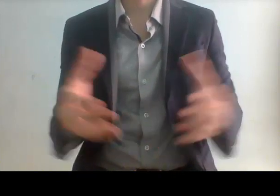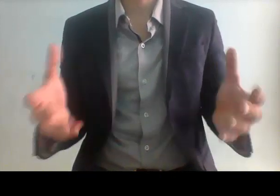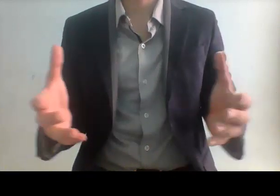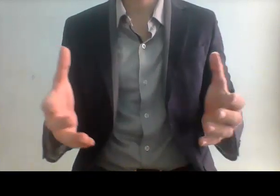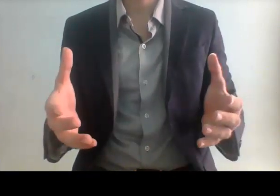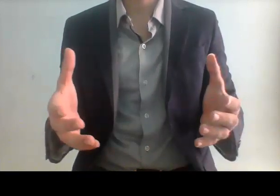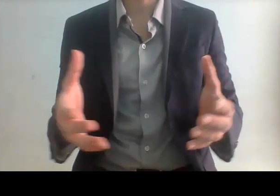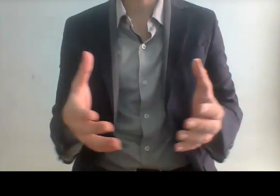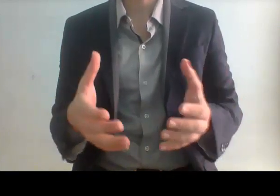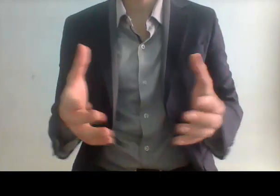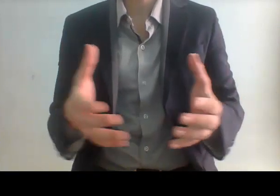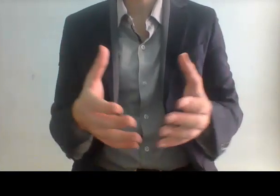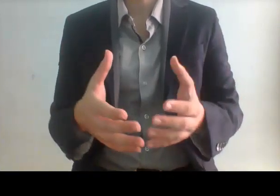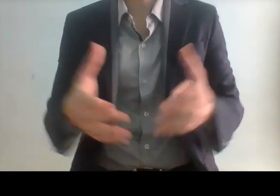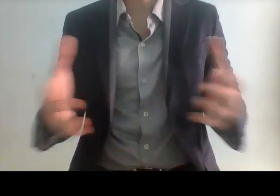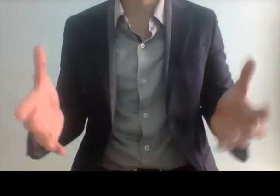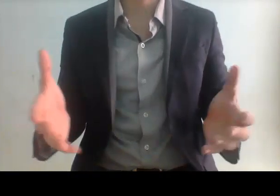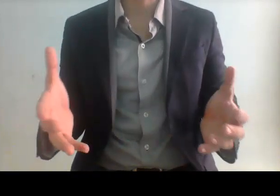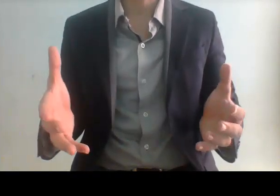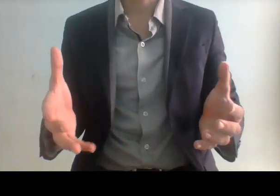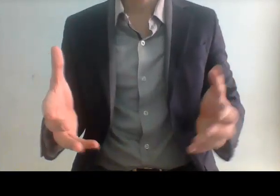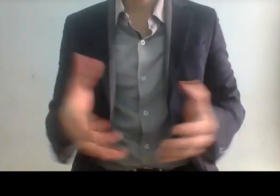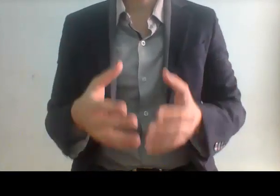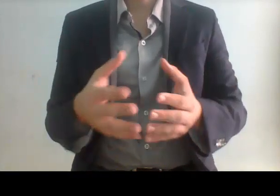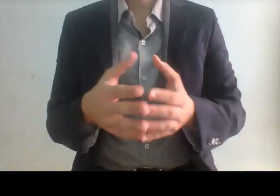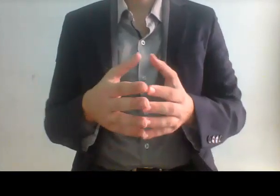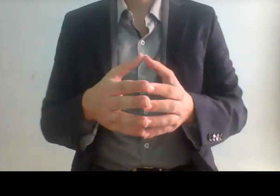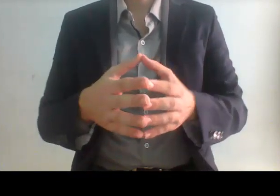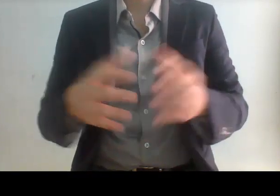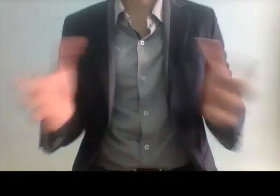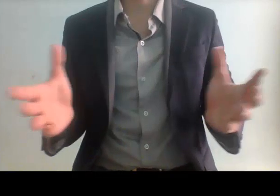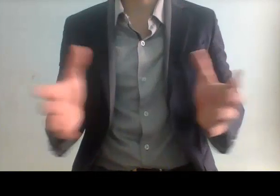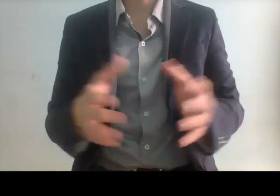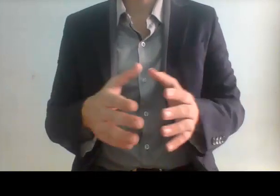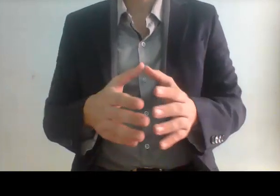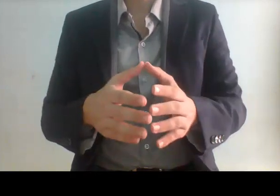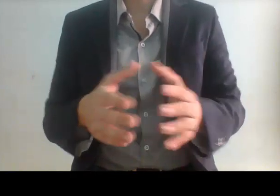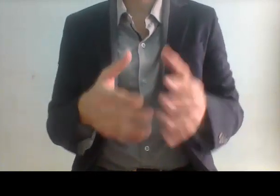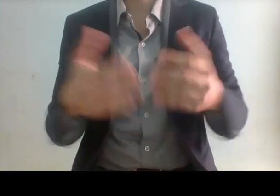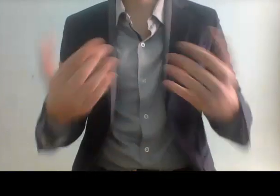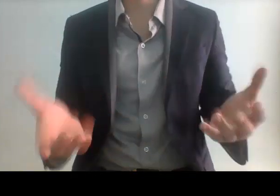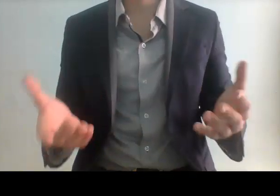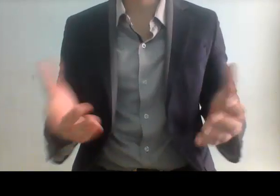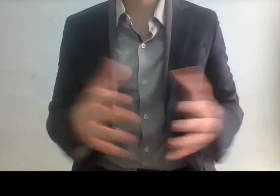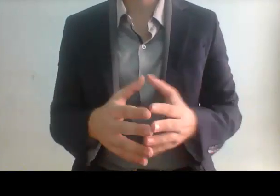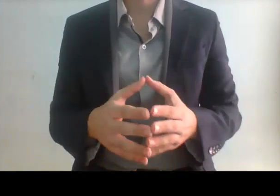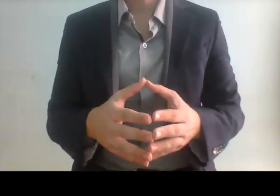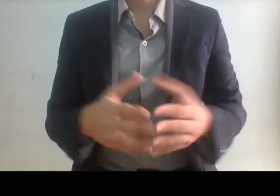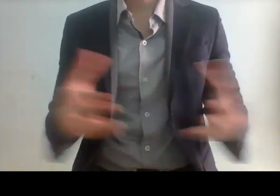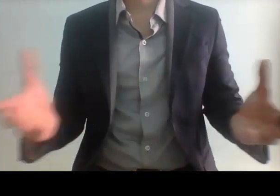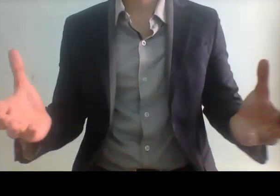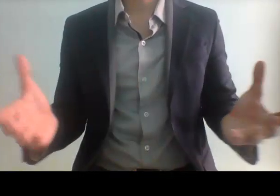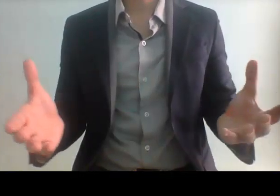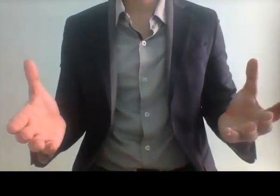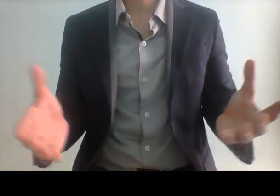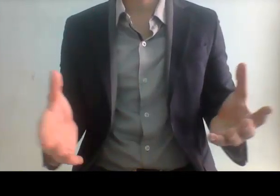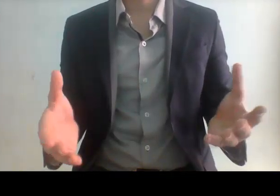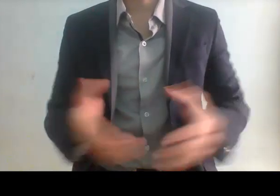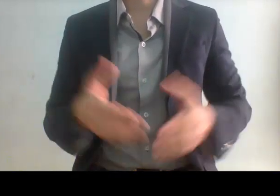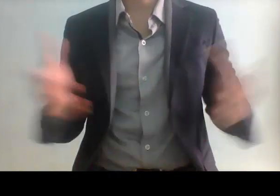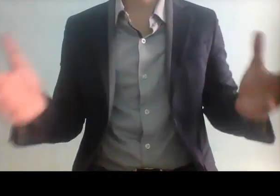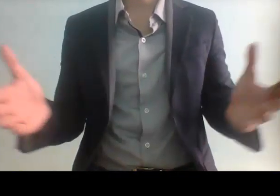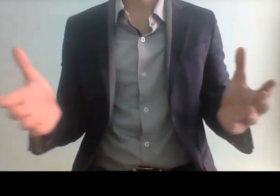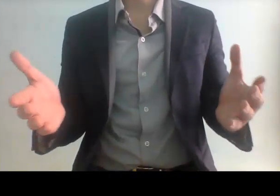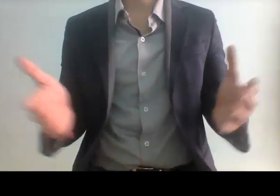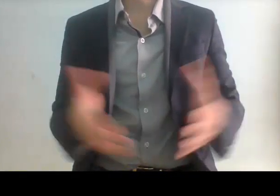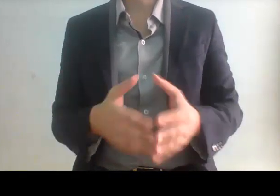Jalisco no se tiene certidumbre de dónde se fueron. Se habla de que pues CEPA no tiene ni la más mínima idea, y ya sabemos a dónde se fueron. A